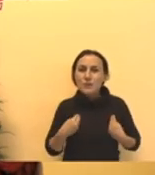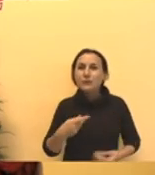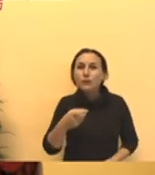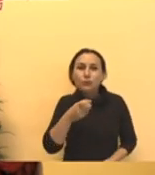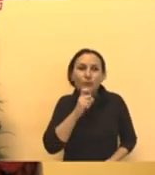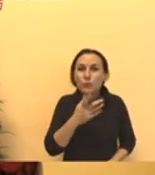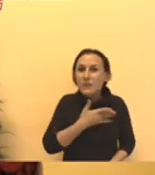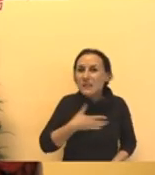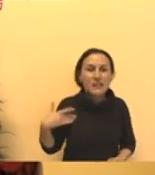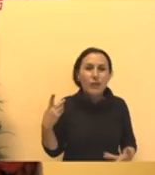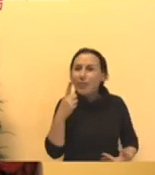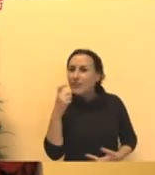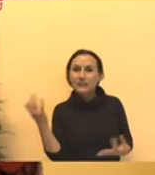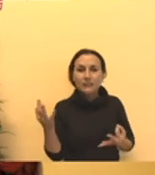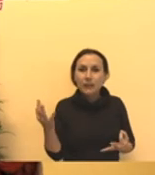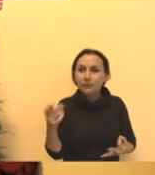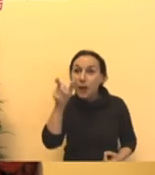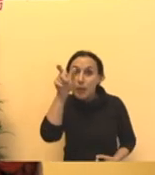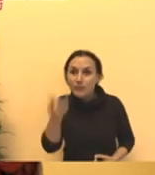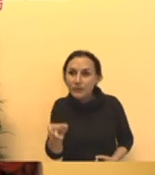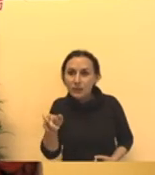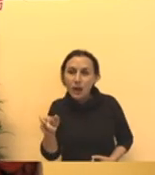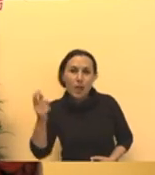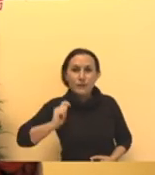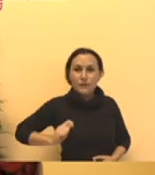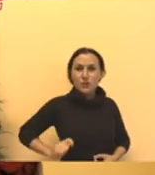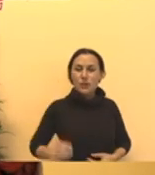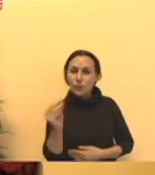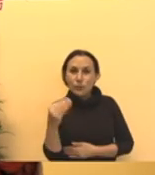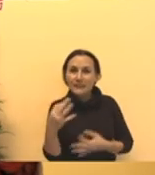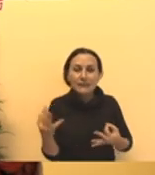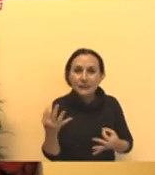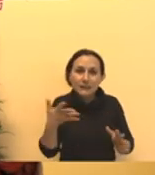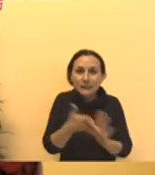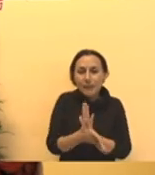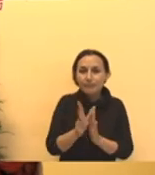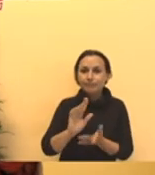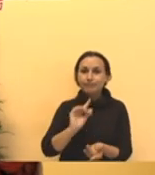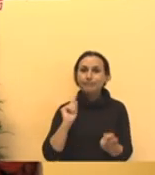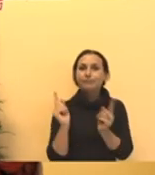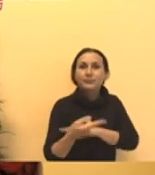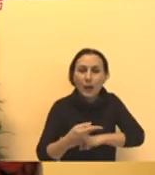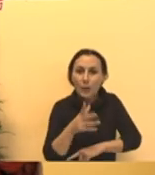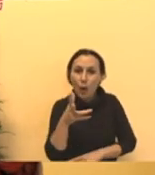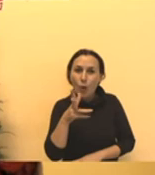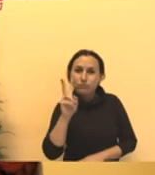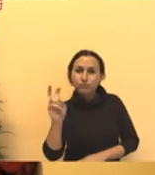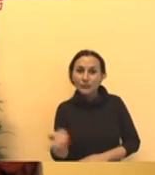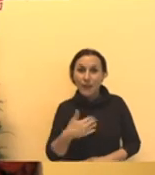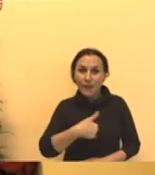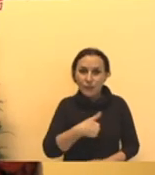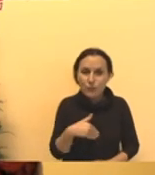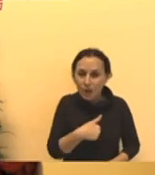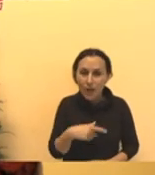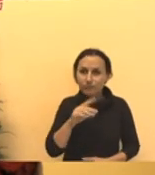hagas. Simplemente el asistente personal hace aquello que tú no puedes hacer por tu diversidad funcional de la manera que tú quieres